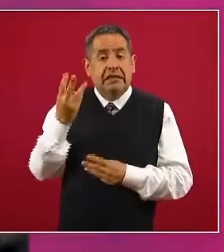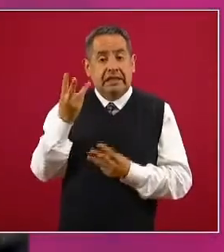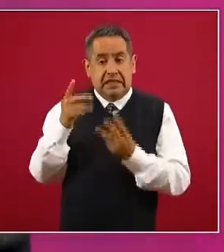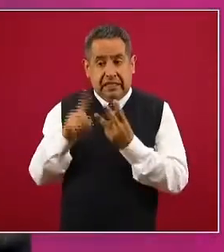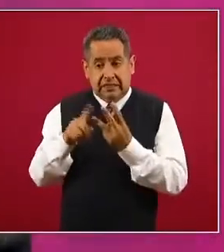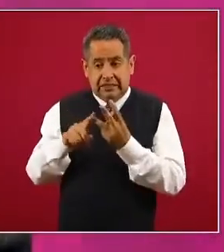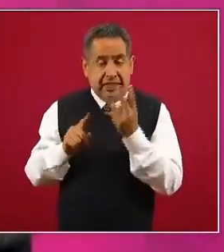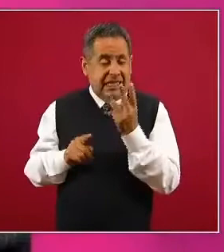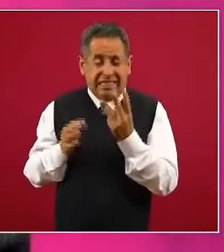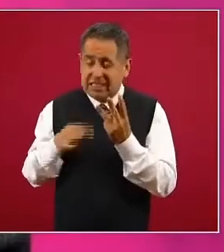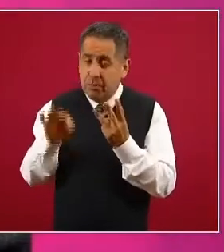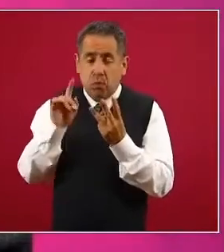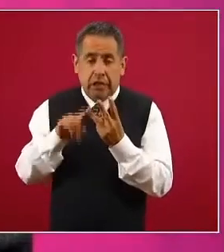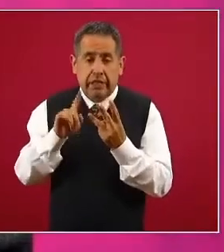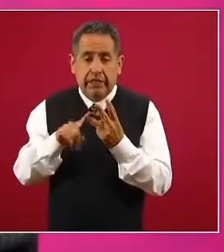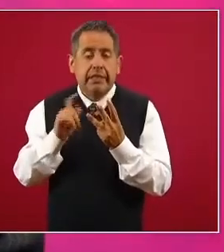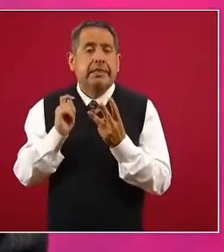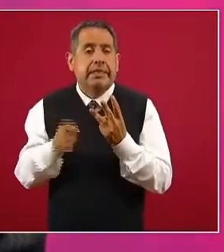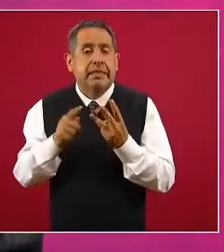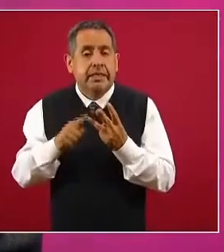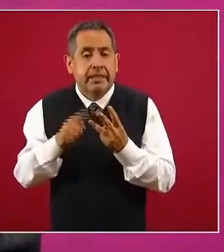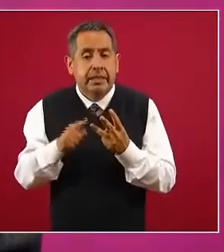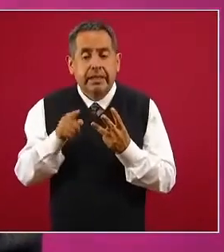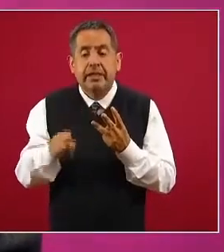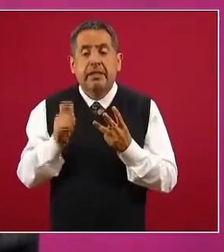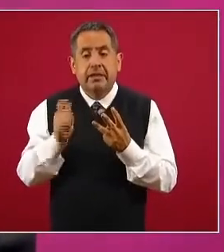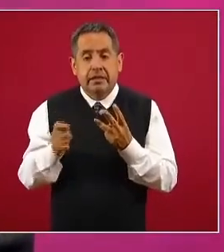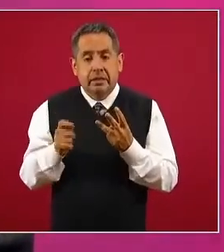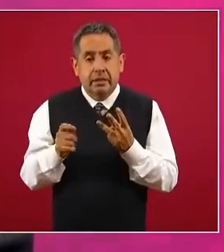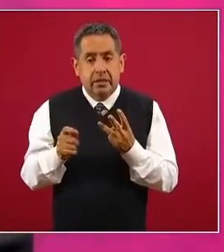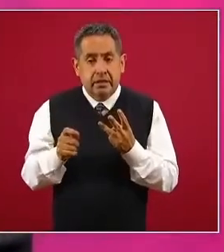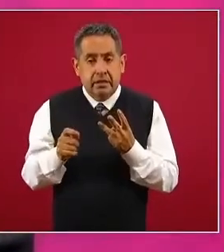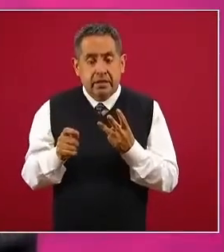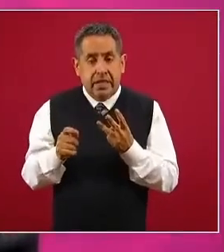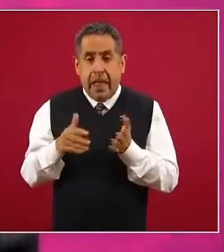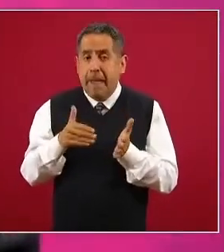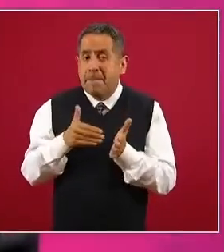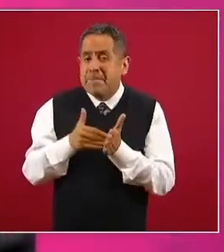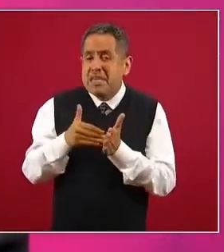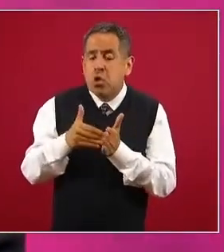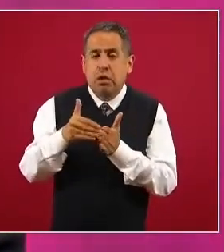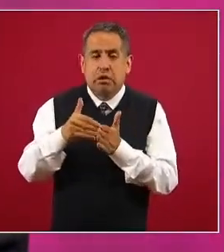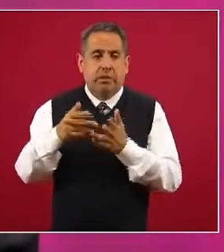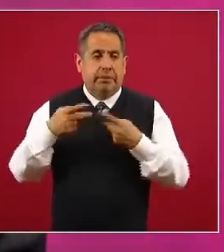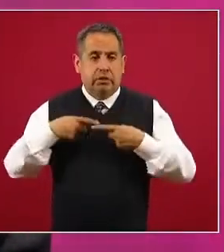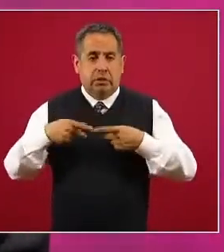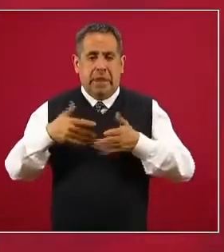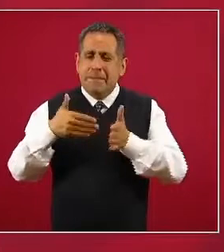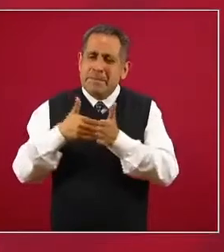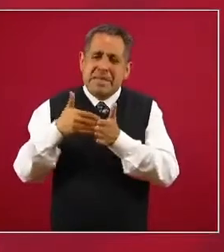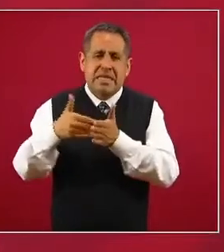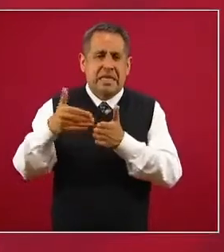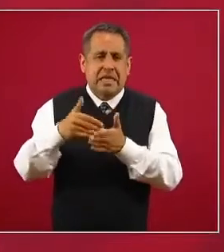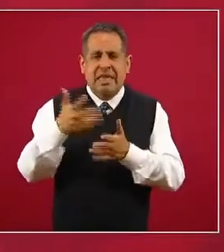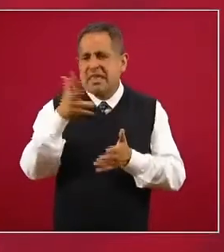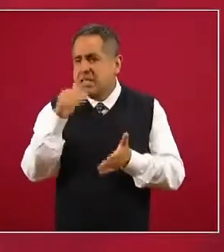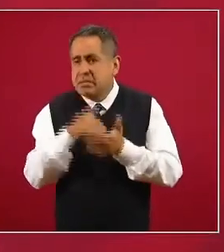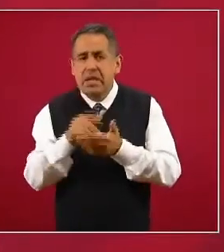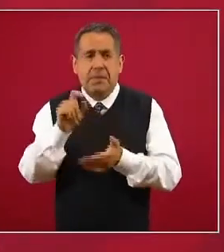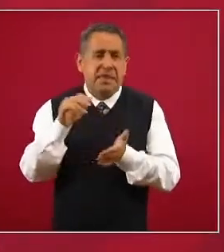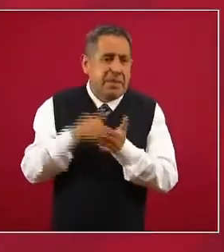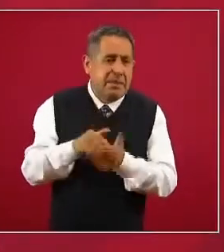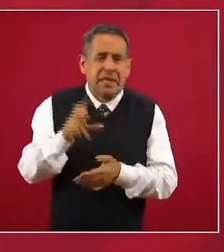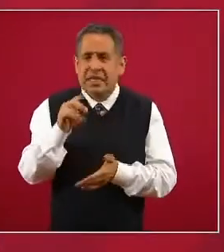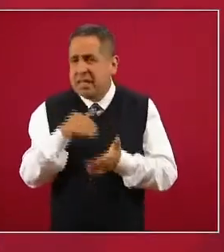punto determinante porque la fase 3 incluye ya millares, posiblemente decenas de millares, 10,000,